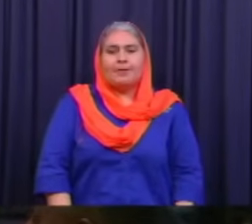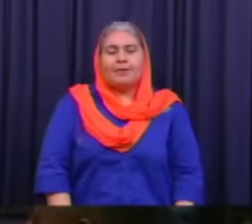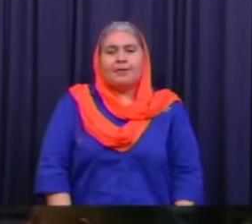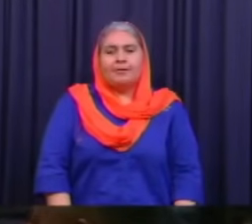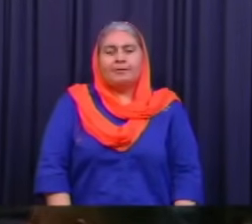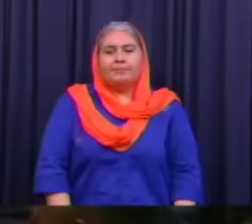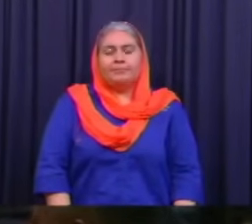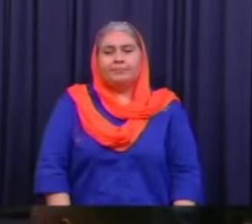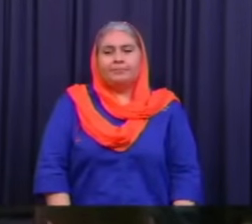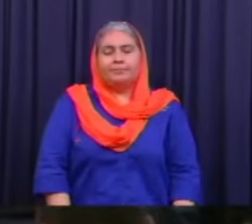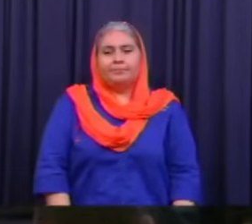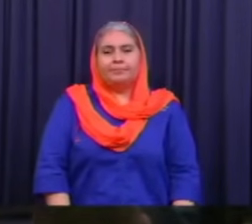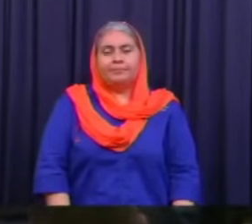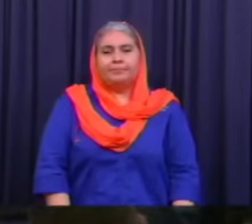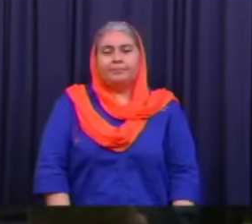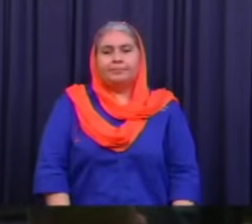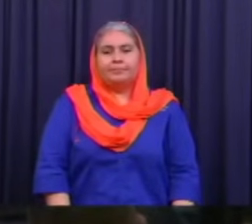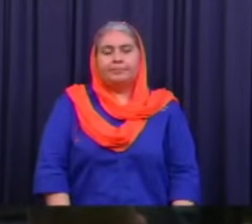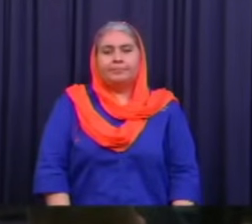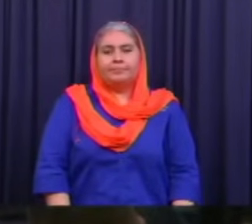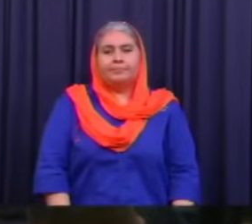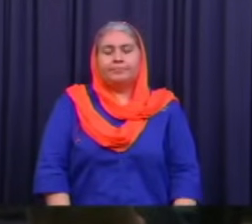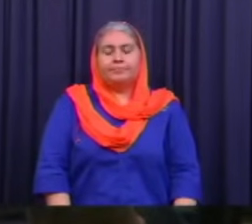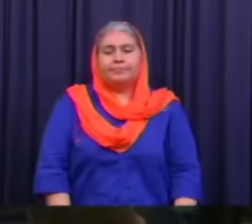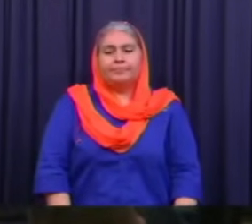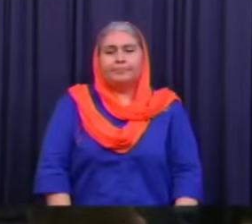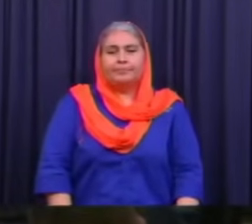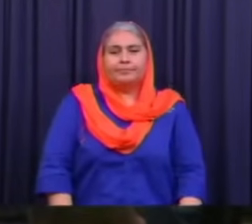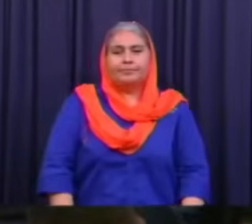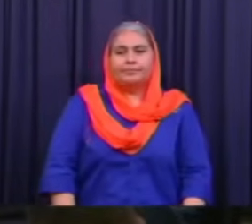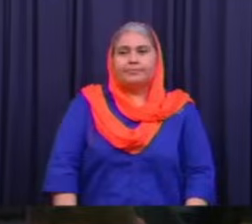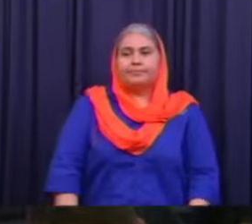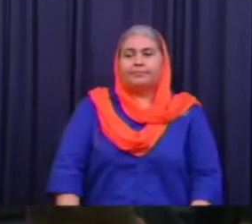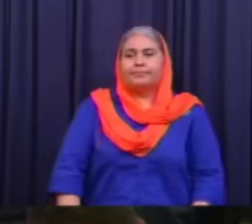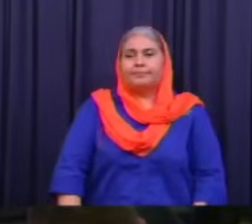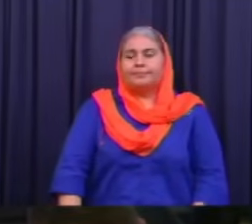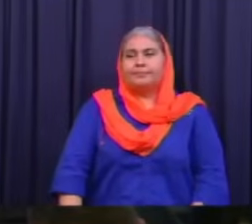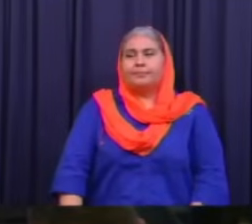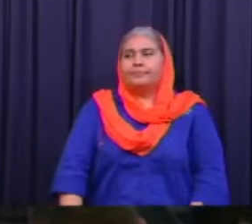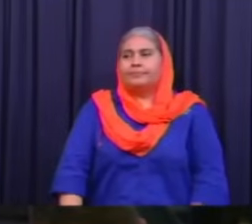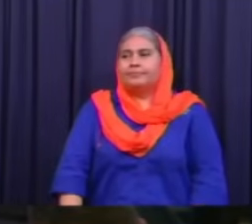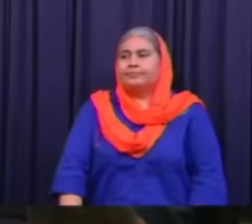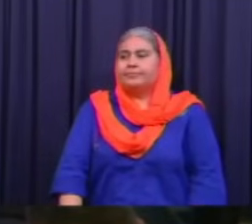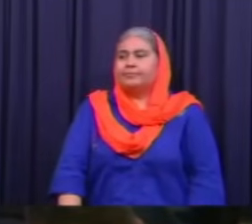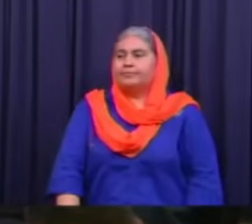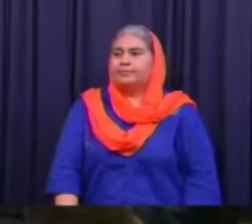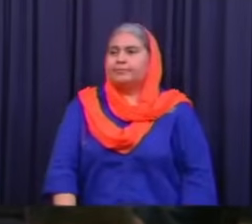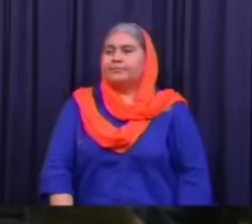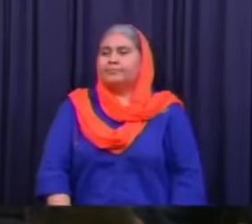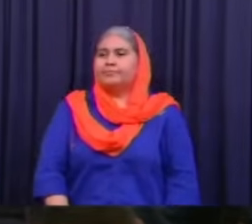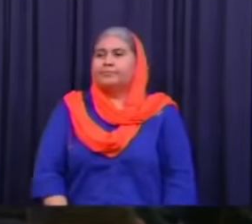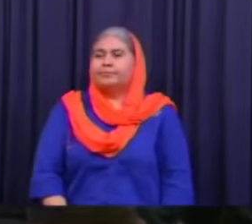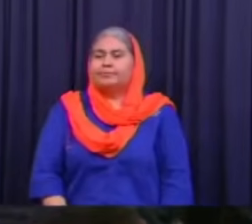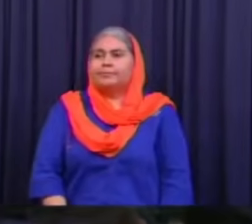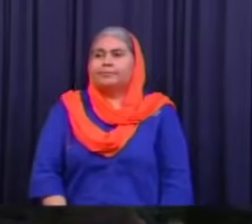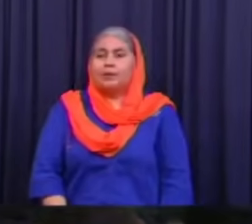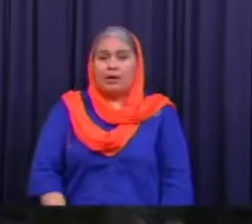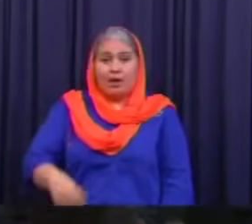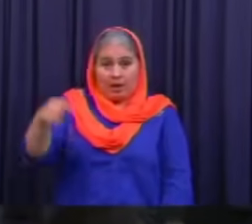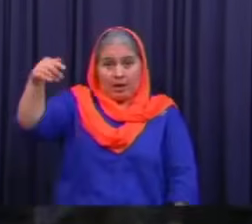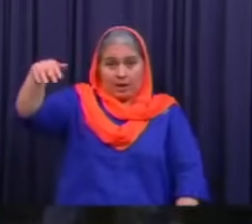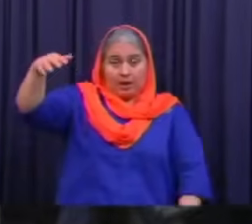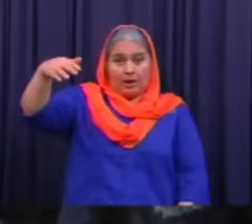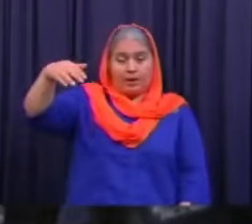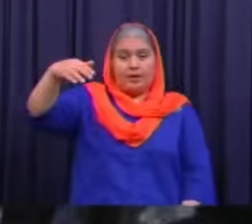niños que vienen acá o que traen vienen también podamos atenderles sí atendamos vienen varios niños